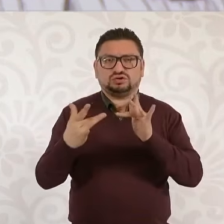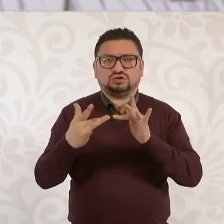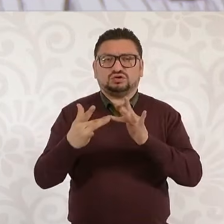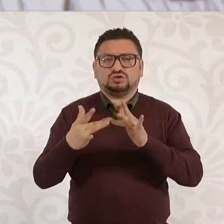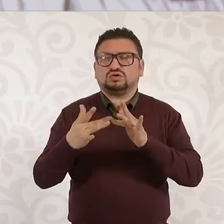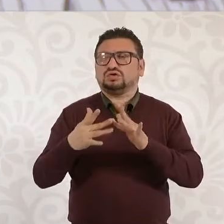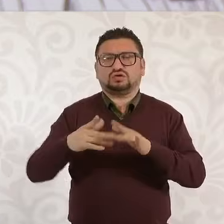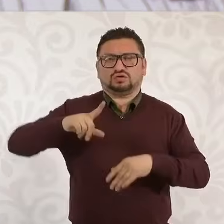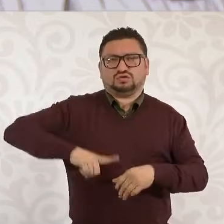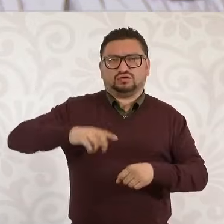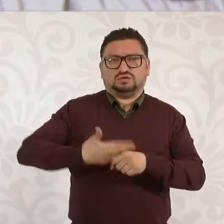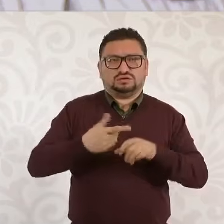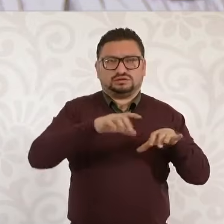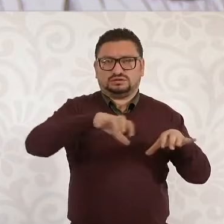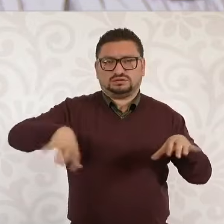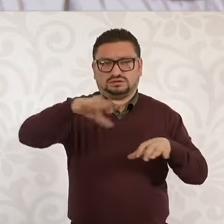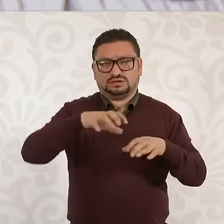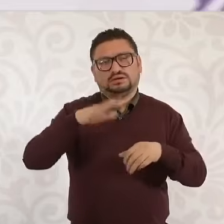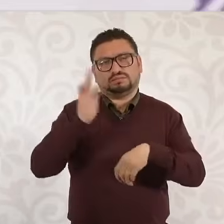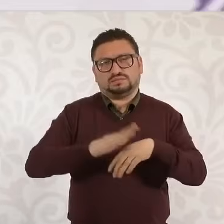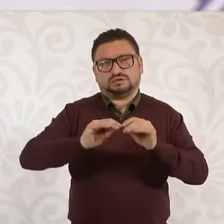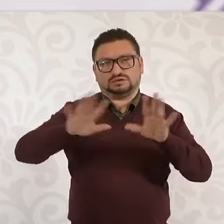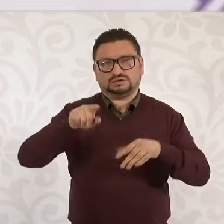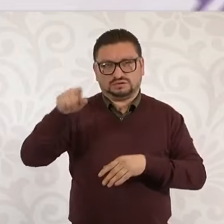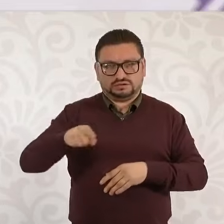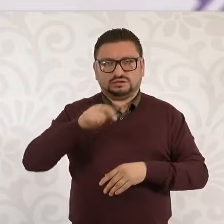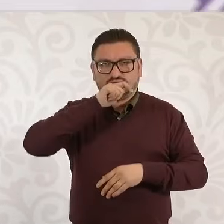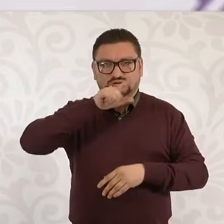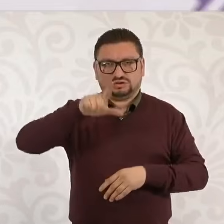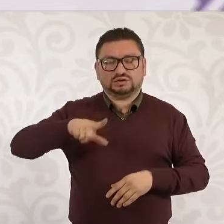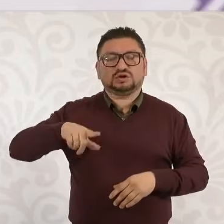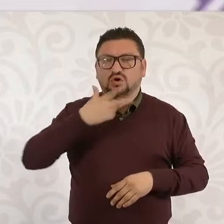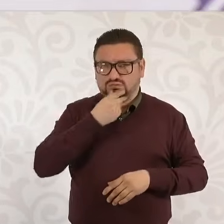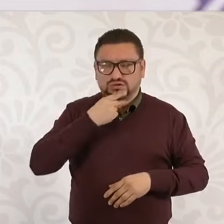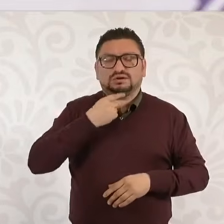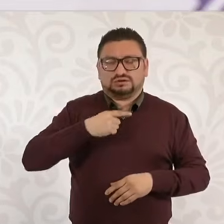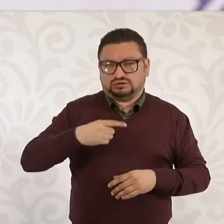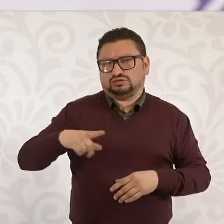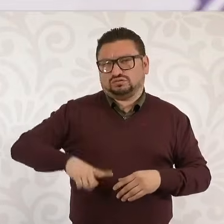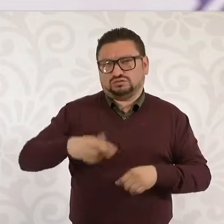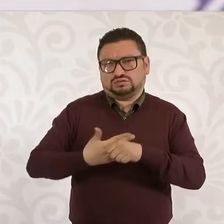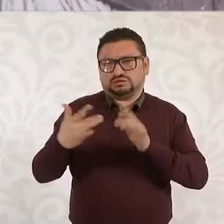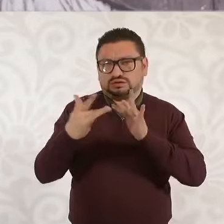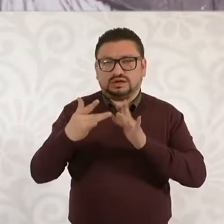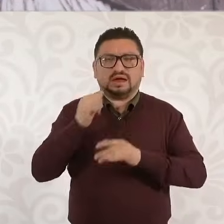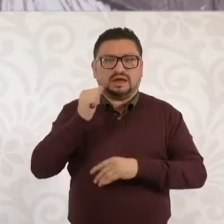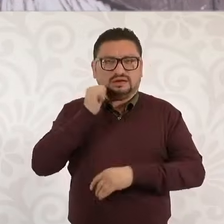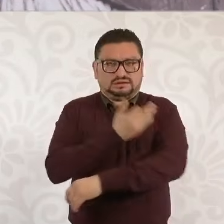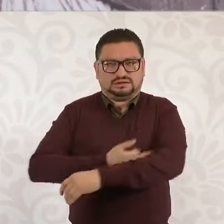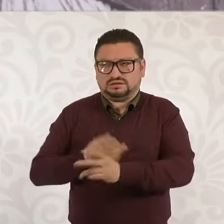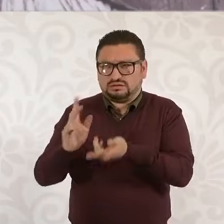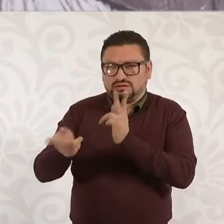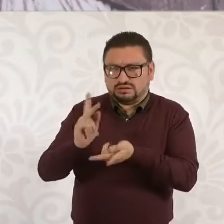la mayoría de los gobernadores, particularmente, evidentemente, con el gobernador de Jalisco. Ayer ya tarde hablé con él.